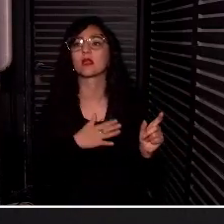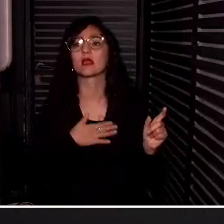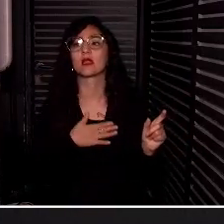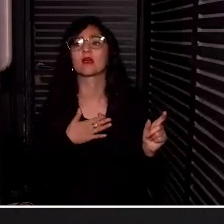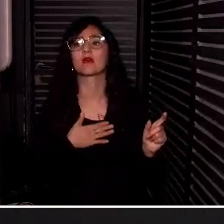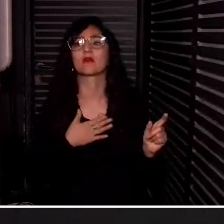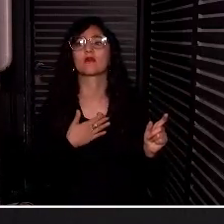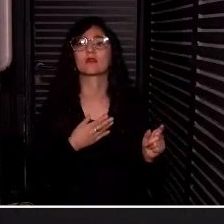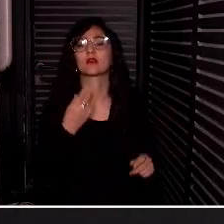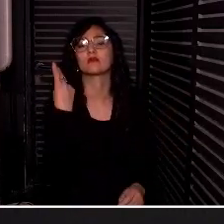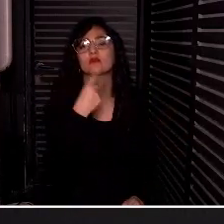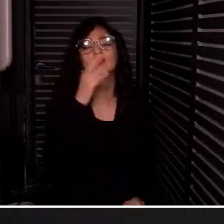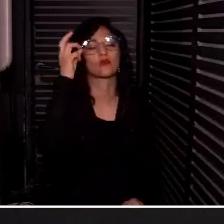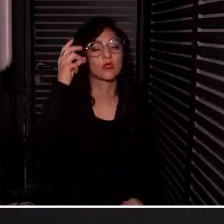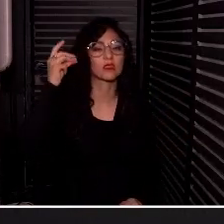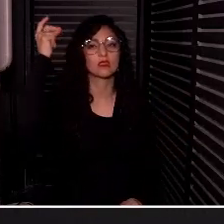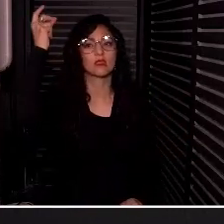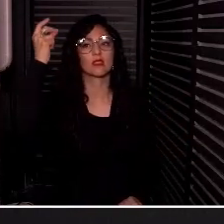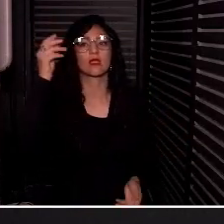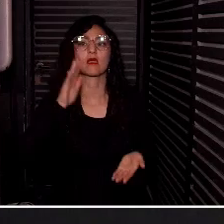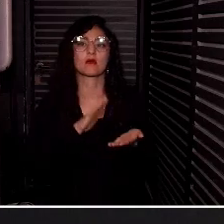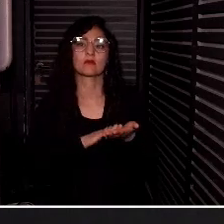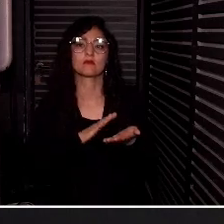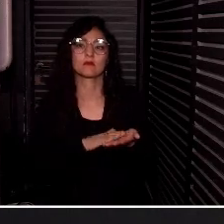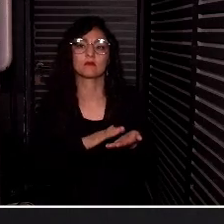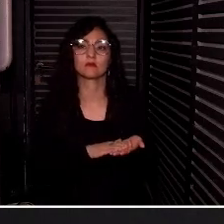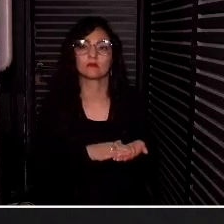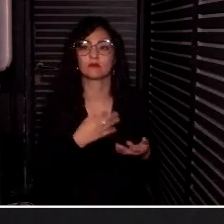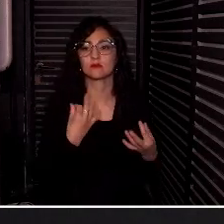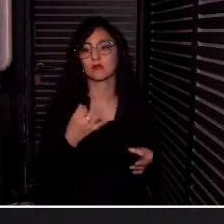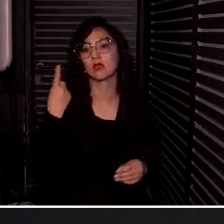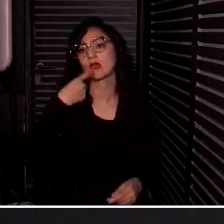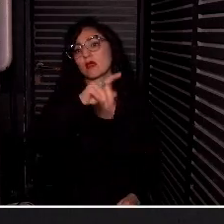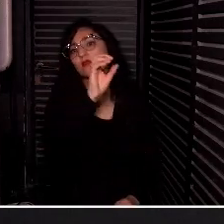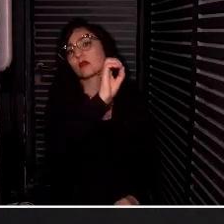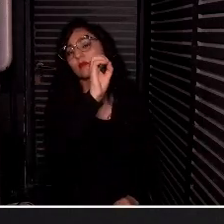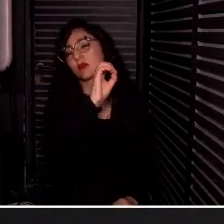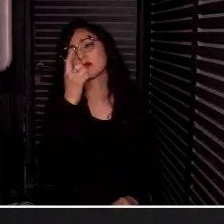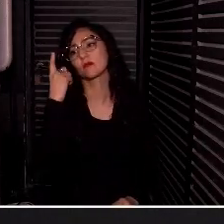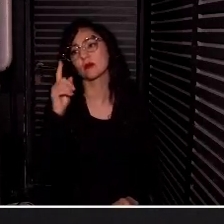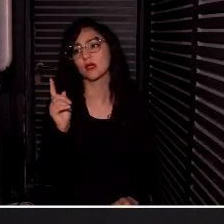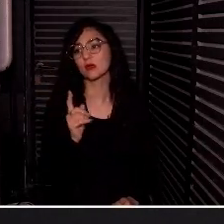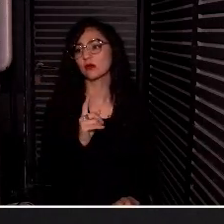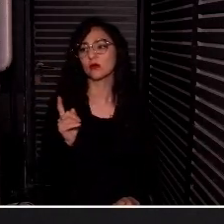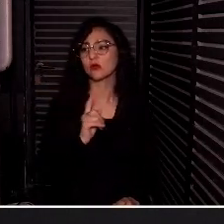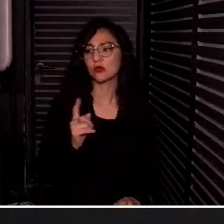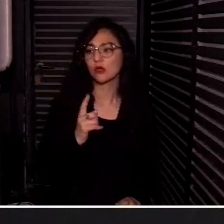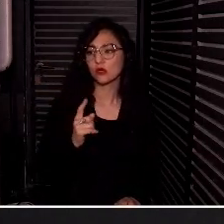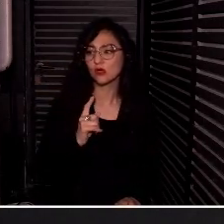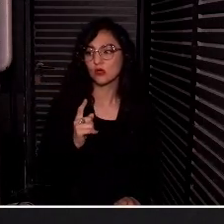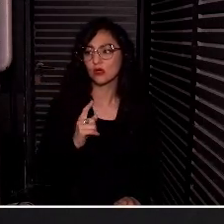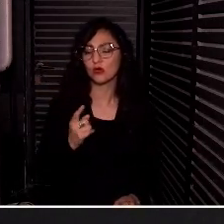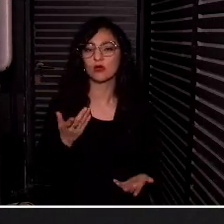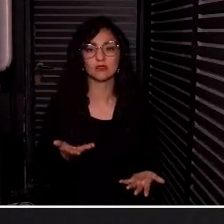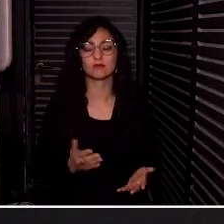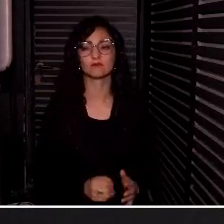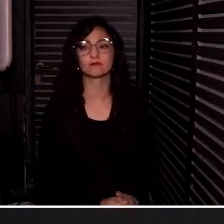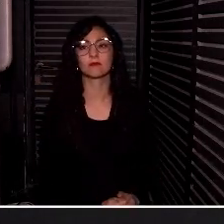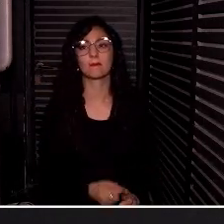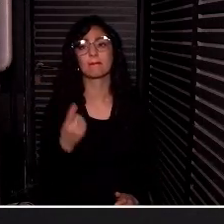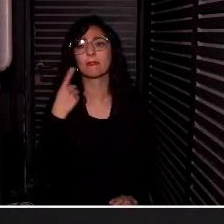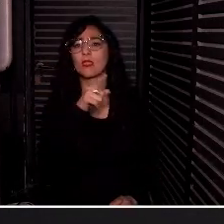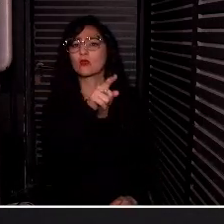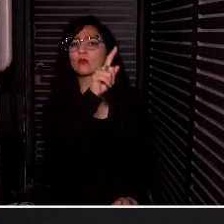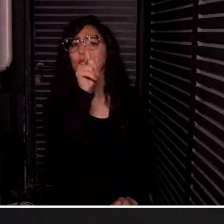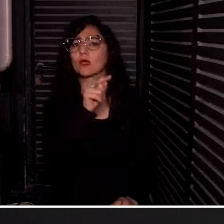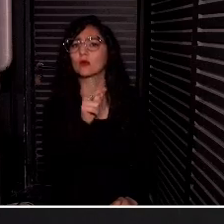y validar su ideas que eh que necesariamente la opinión del otro pero no no he estado estos 5 meses para sacar el plauso respecto a